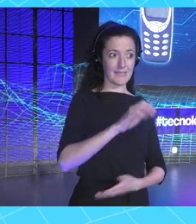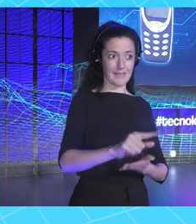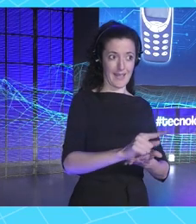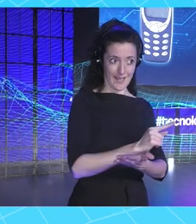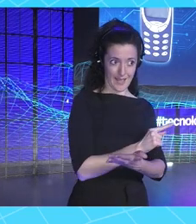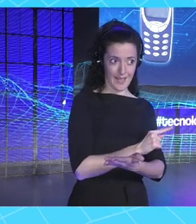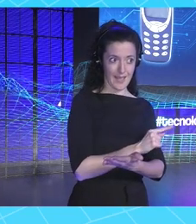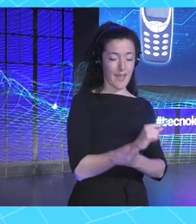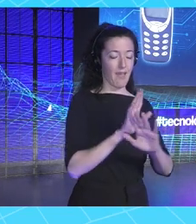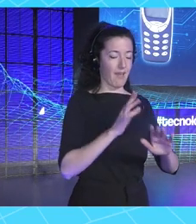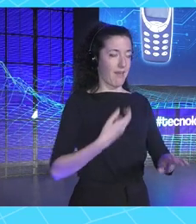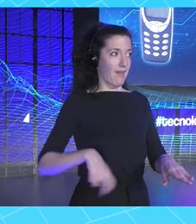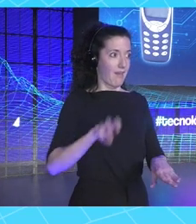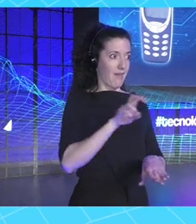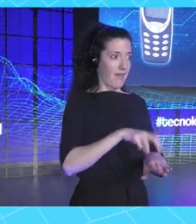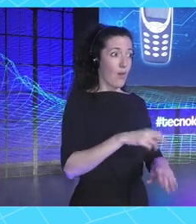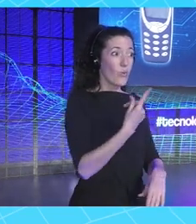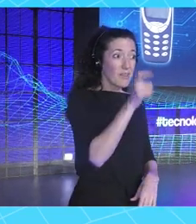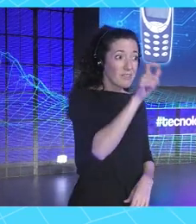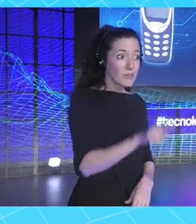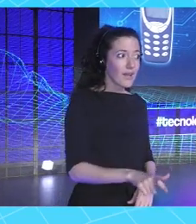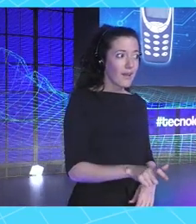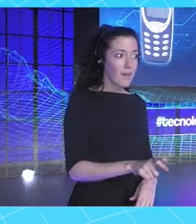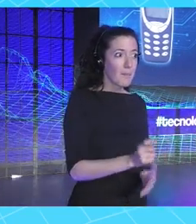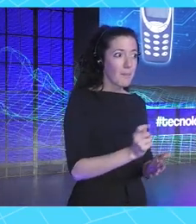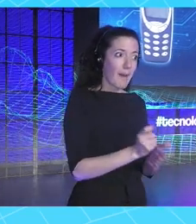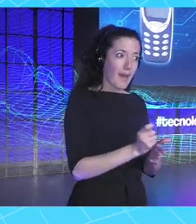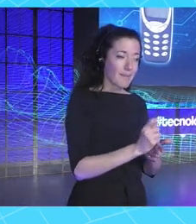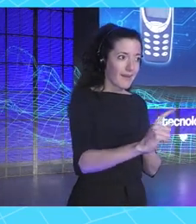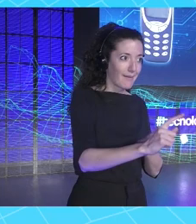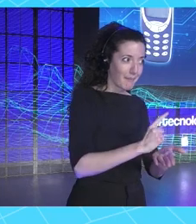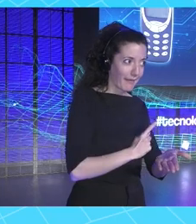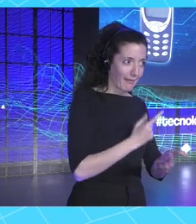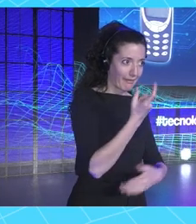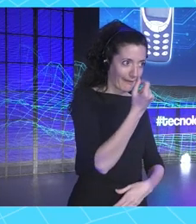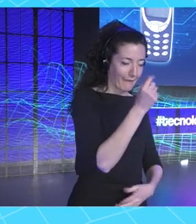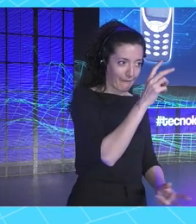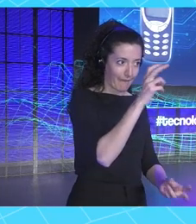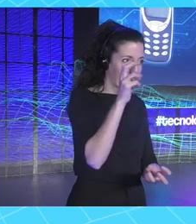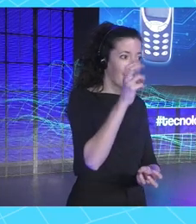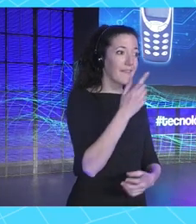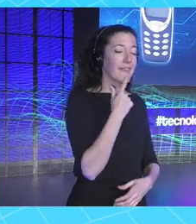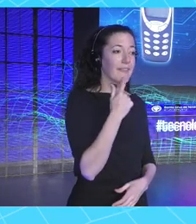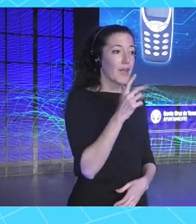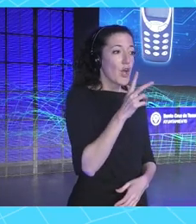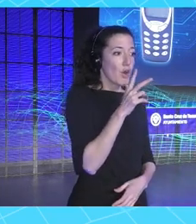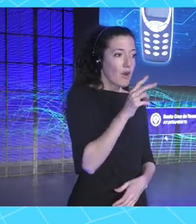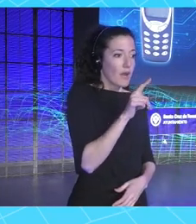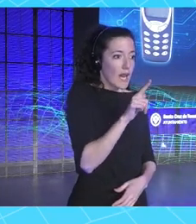levantabas sabías que alguien se había gastado dinero para enviarte un mensaje y además se veía enseguida en el texto porque ponía